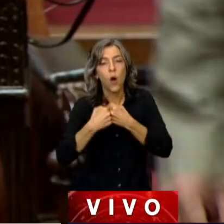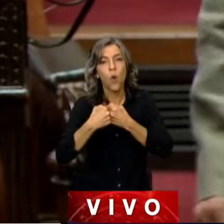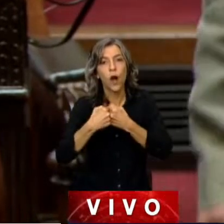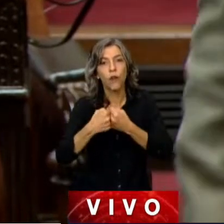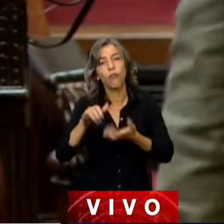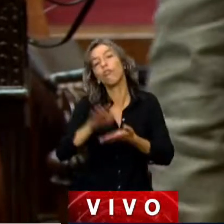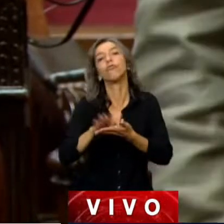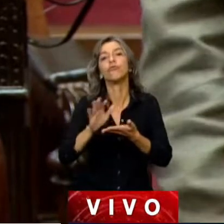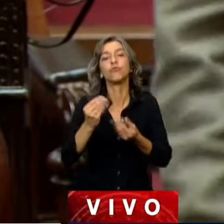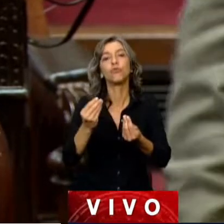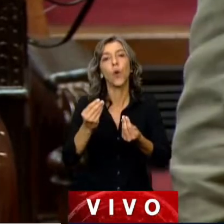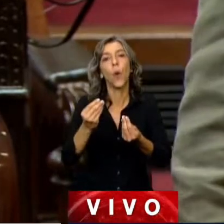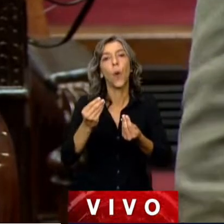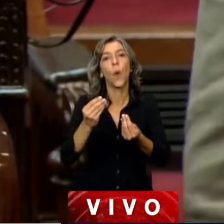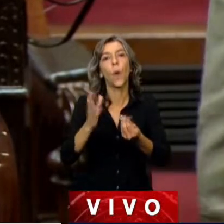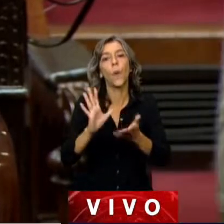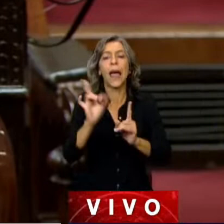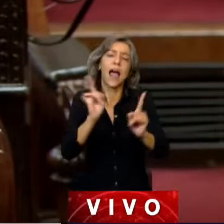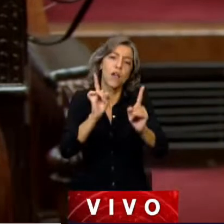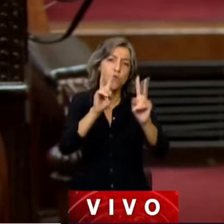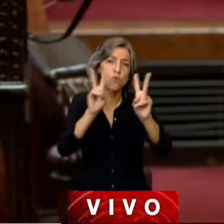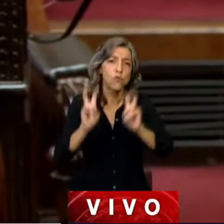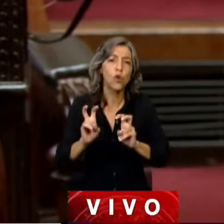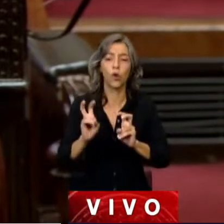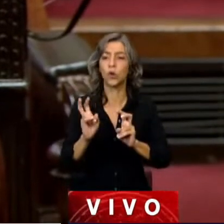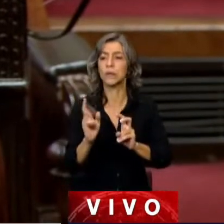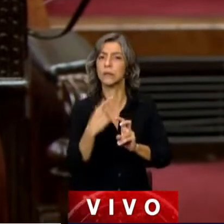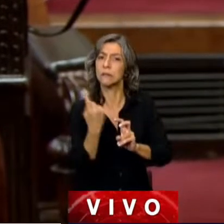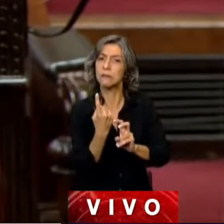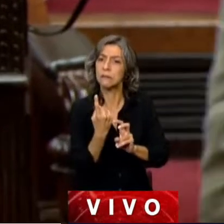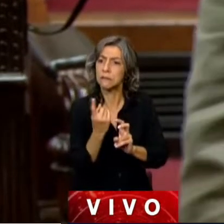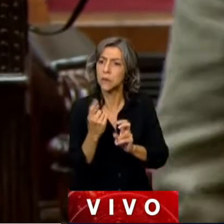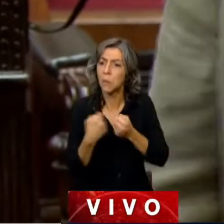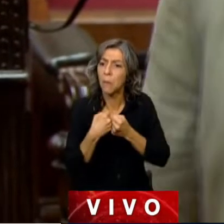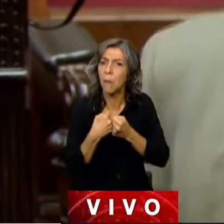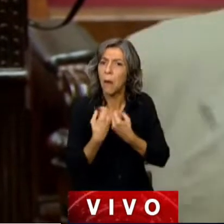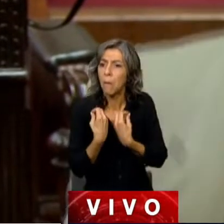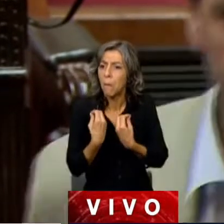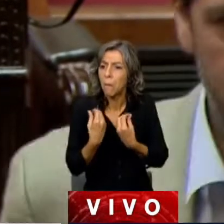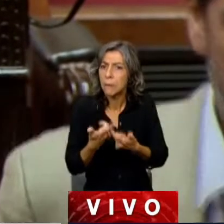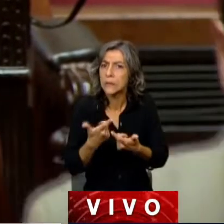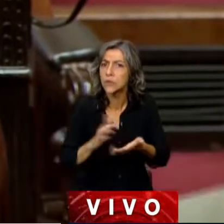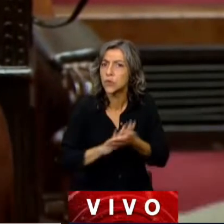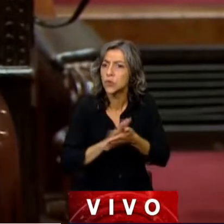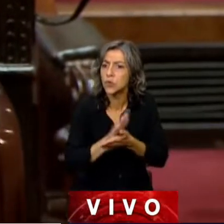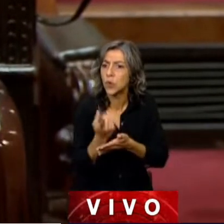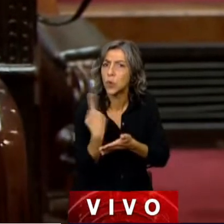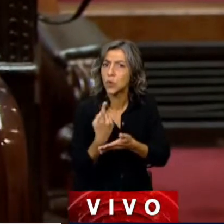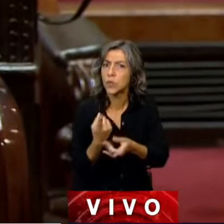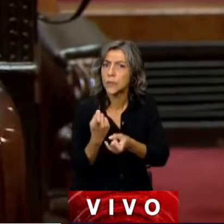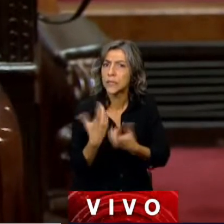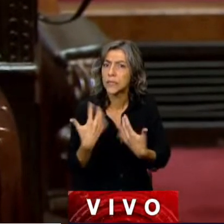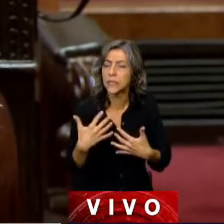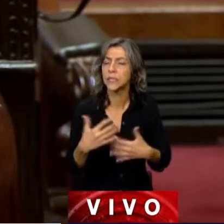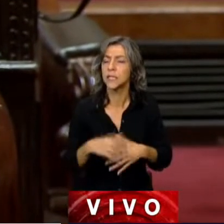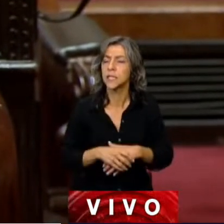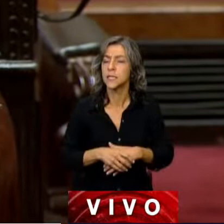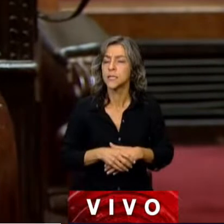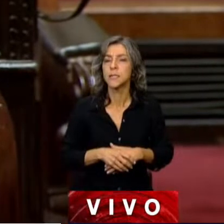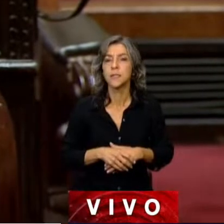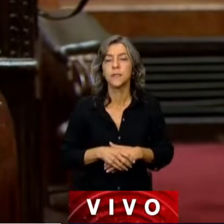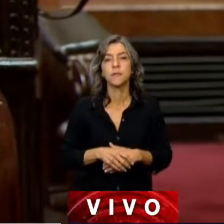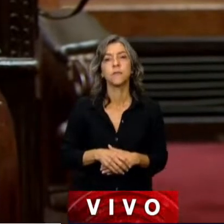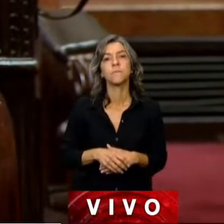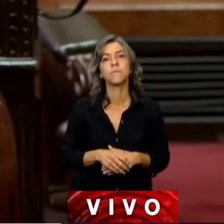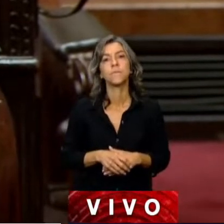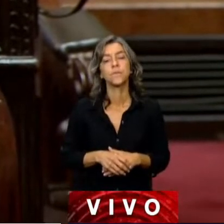por lo menos en algunos temas, resolver situaciones acuciantes de nuestro sistema sanitario. Nuestro sistema